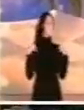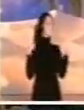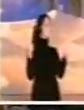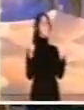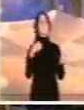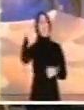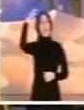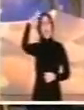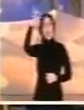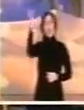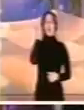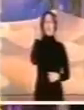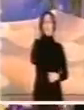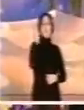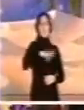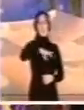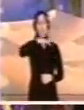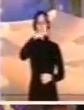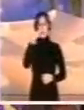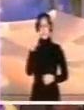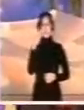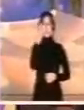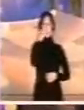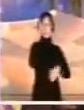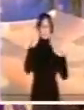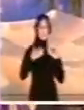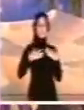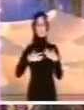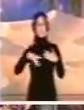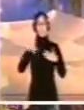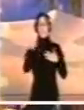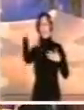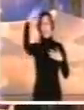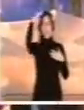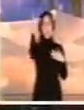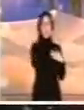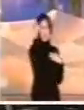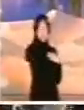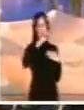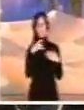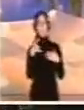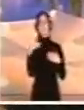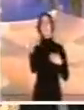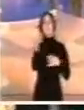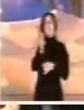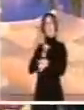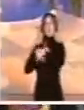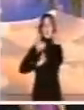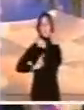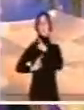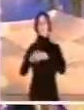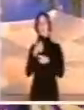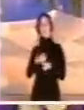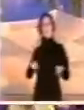su alma y así enamoró al gran sultán. Déjate llevar por la